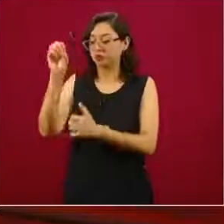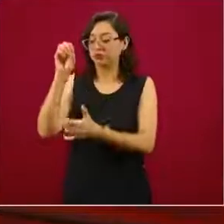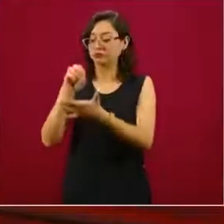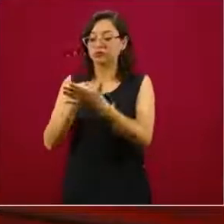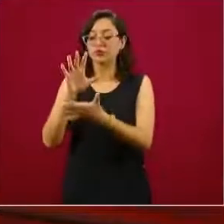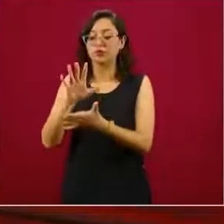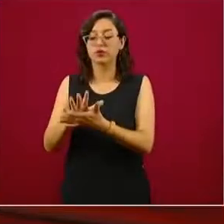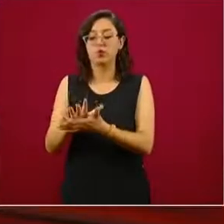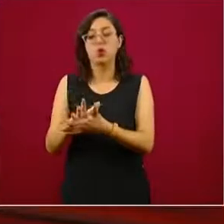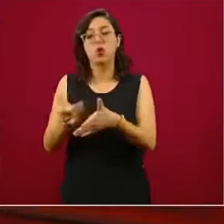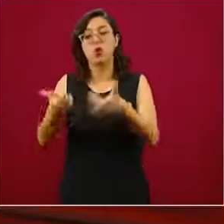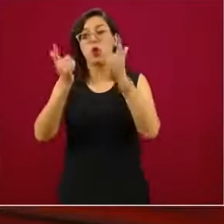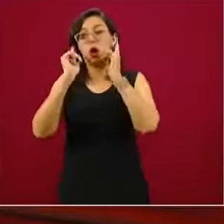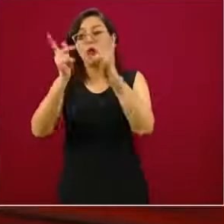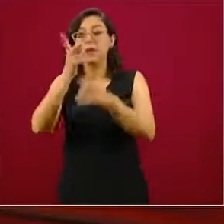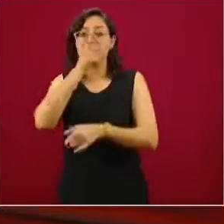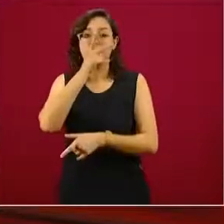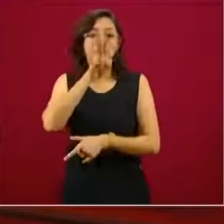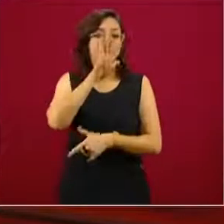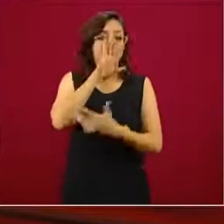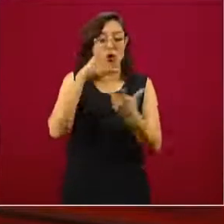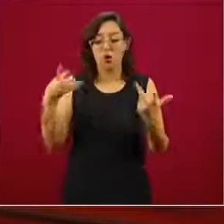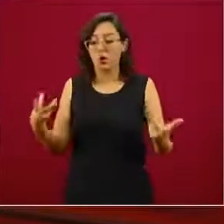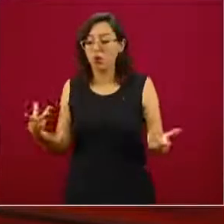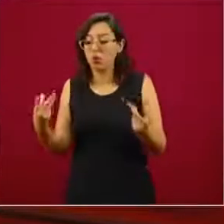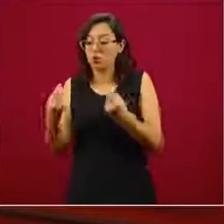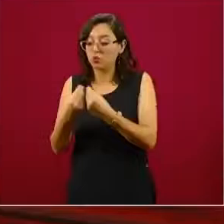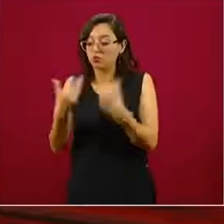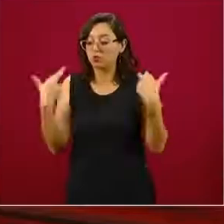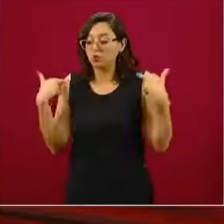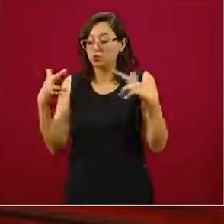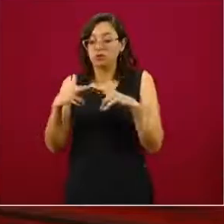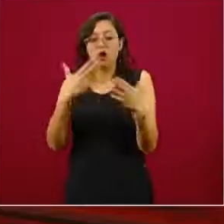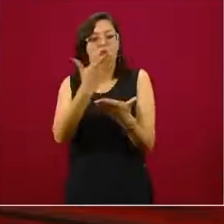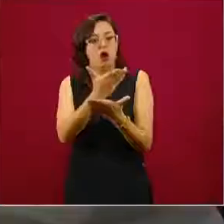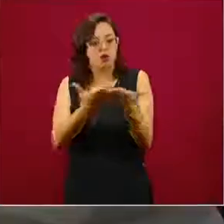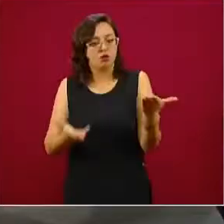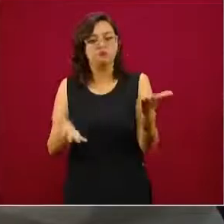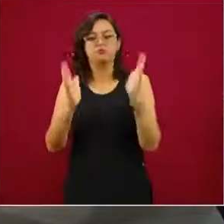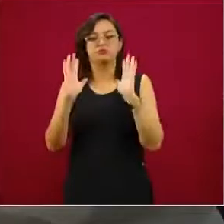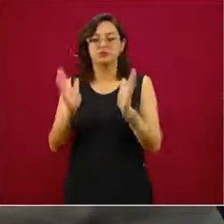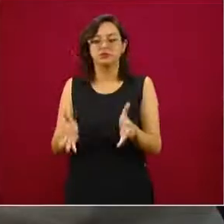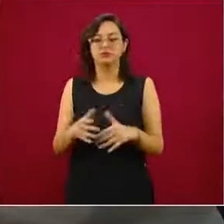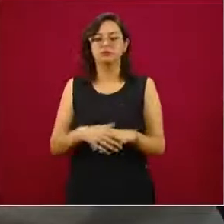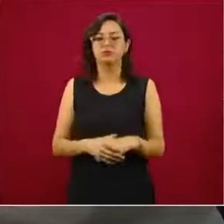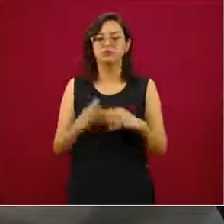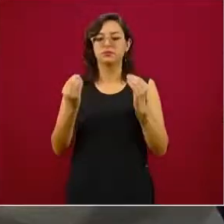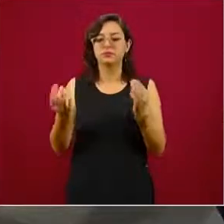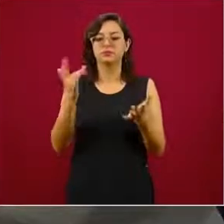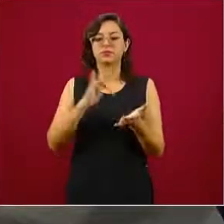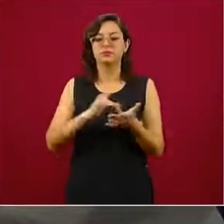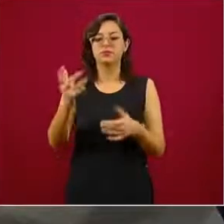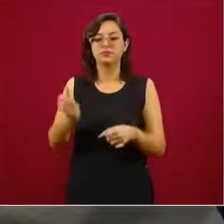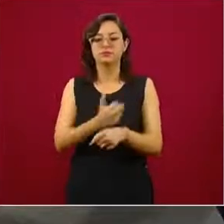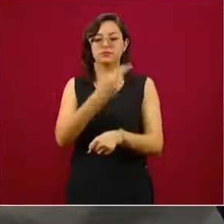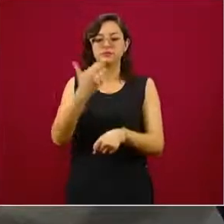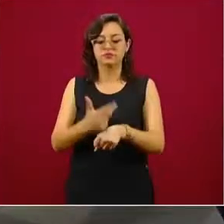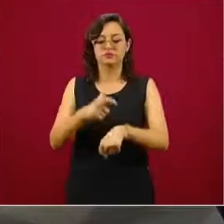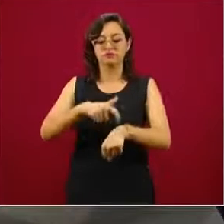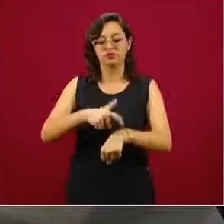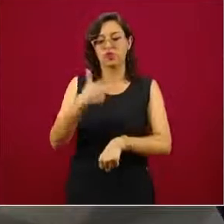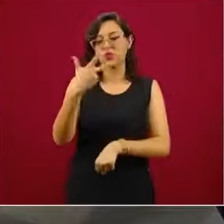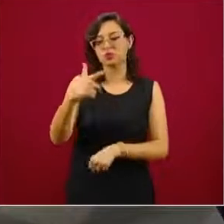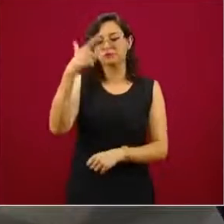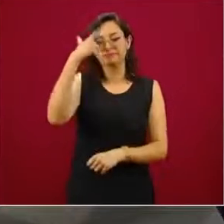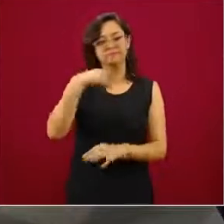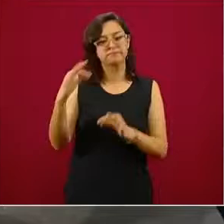que hubiera corresponsabilidad y hoy tenemos ya ese avance tan importante. Muchas gracias, secretario. Son las 20 horas,